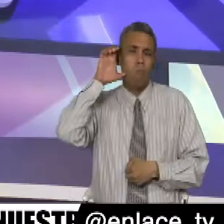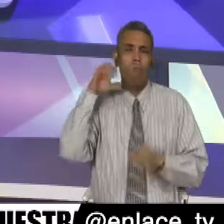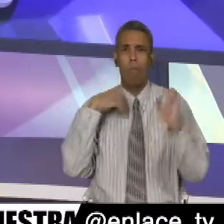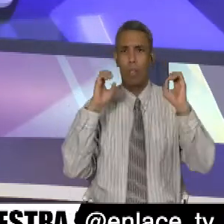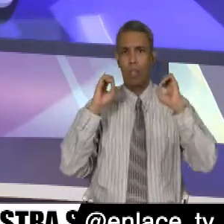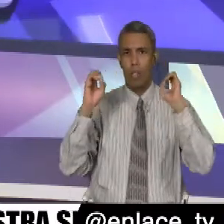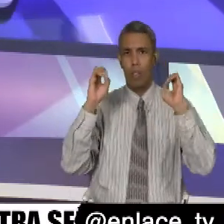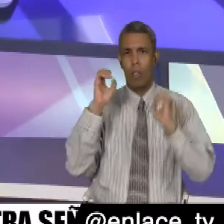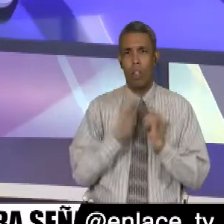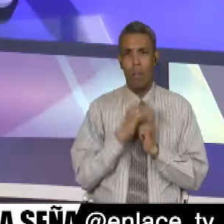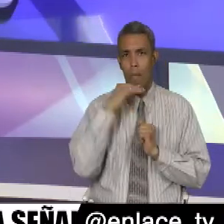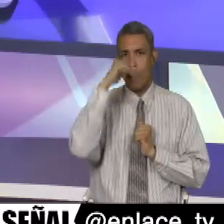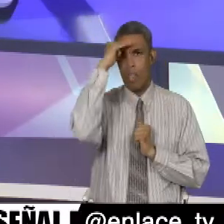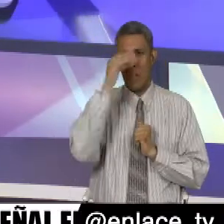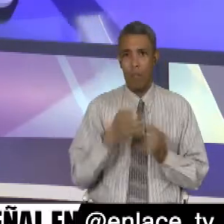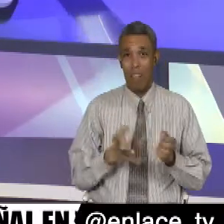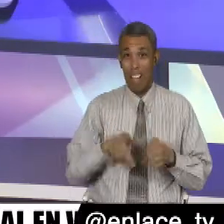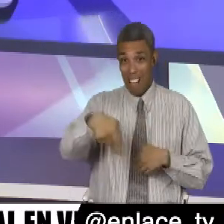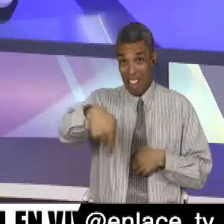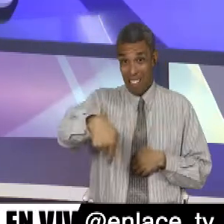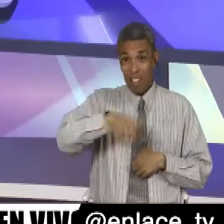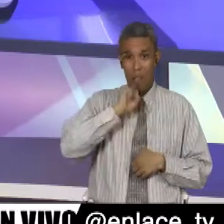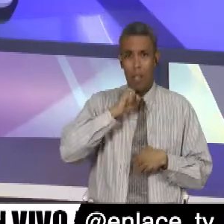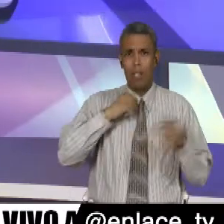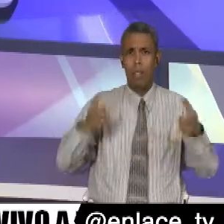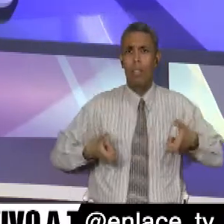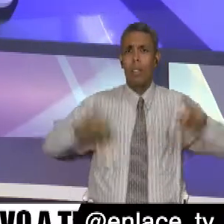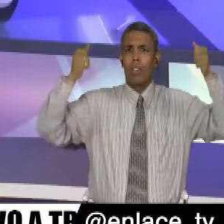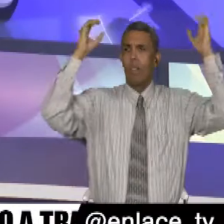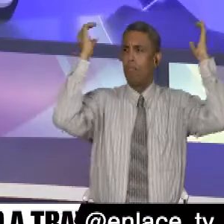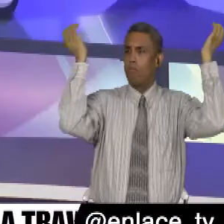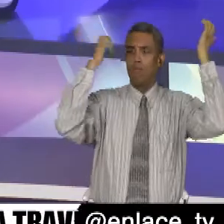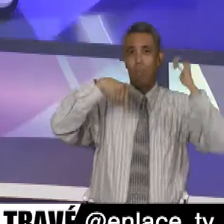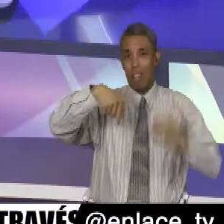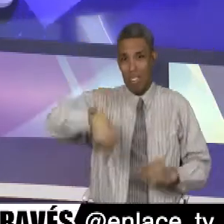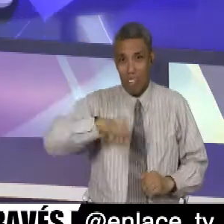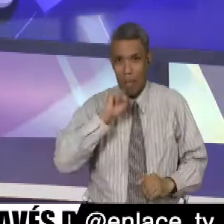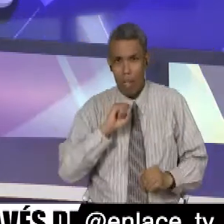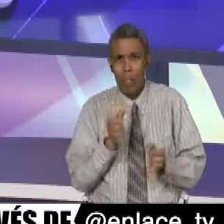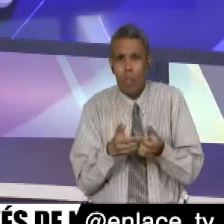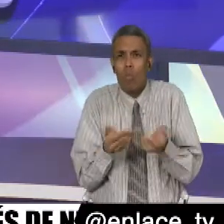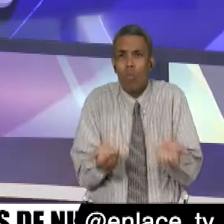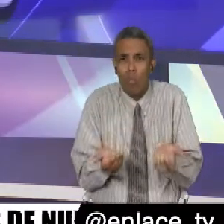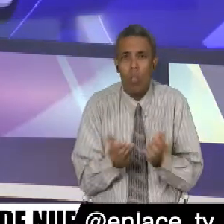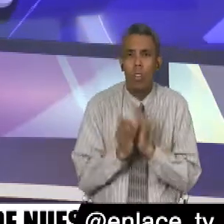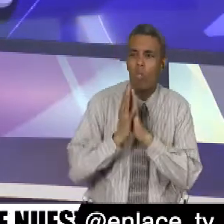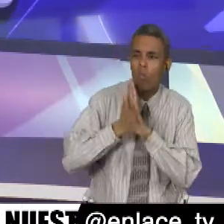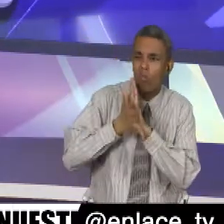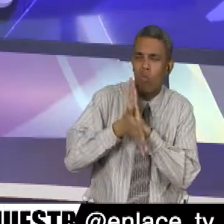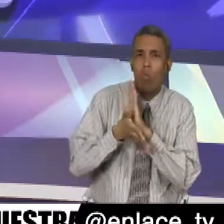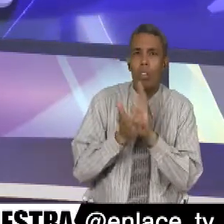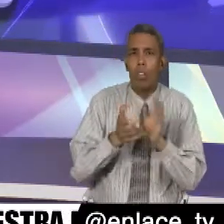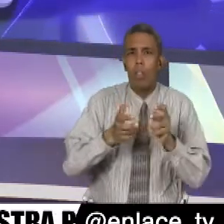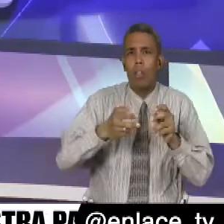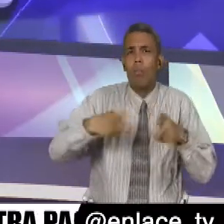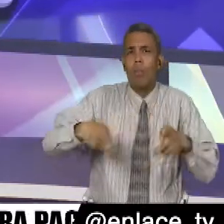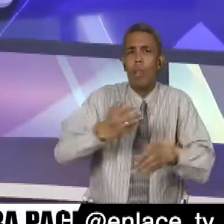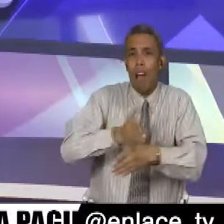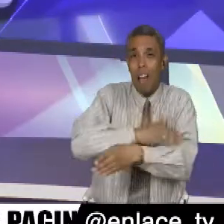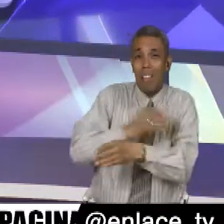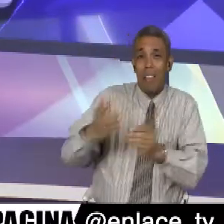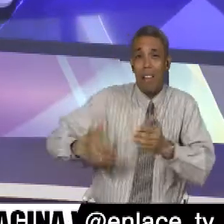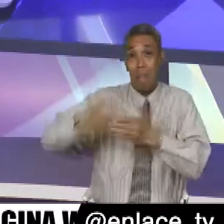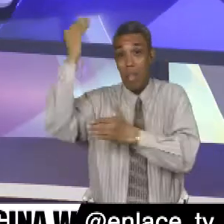al deportivo independiente medellín en el estadio daniel villa zapata escuchemos las declaraciones de los jugadores antes de que